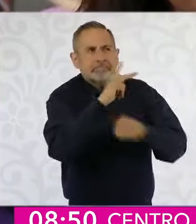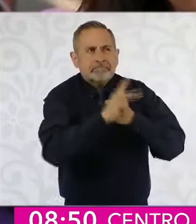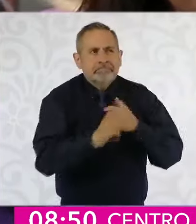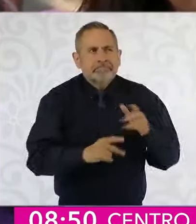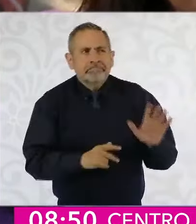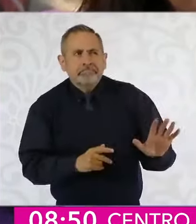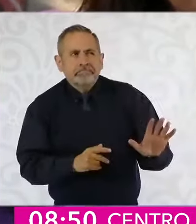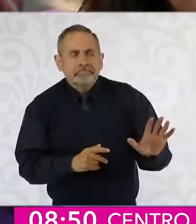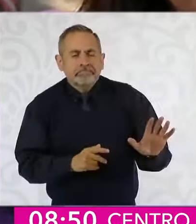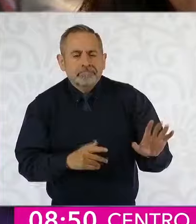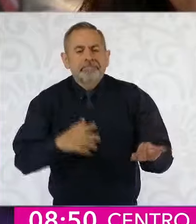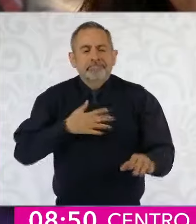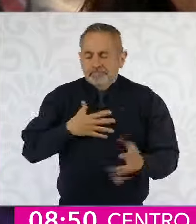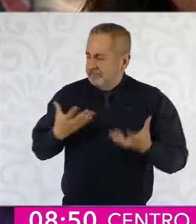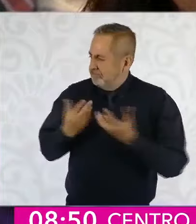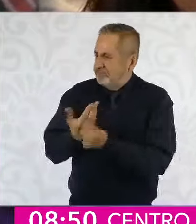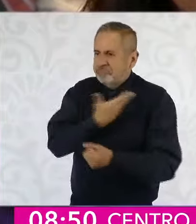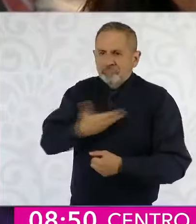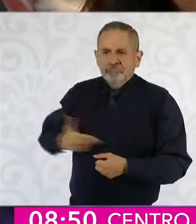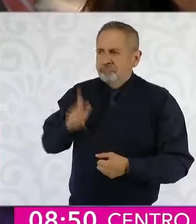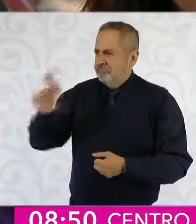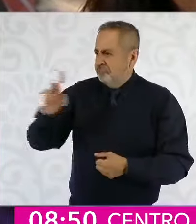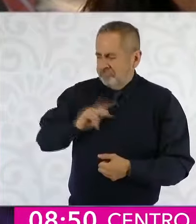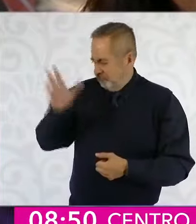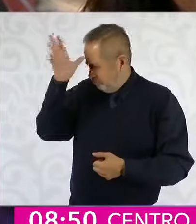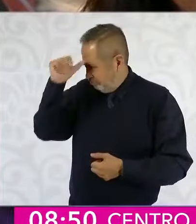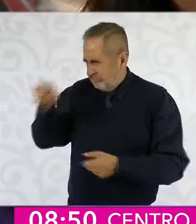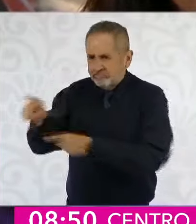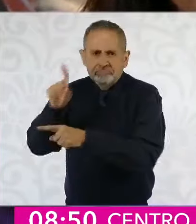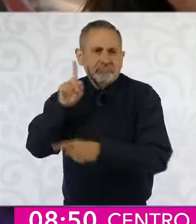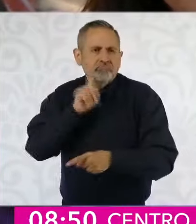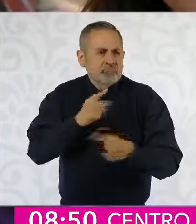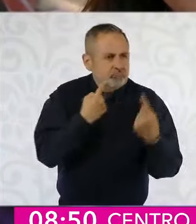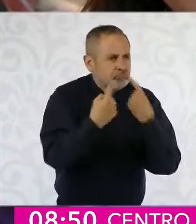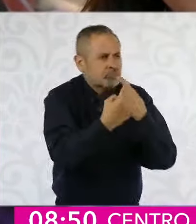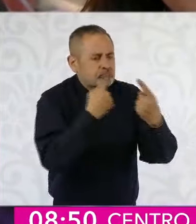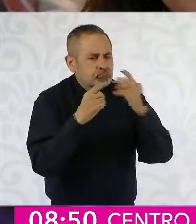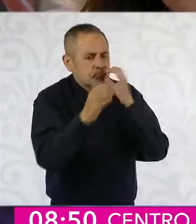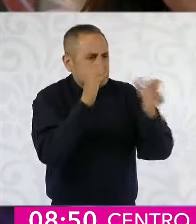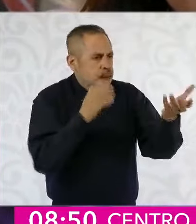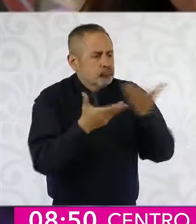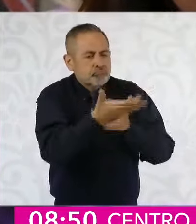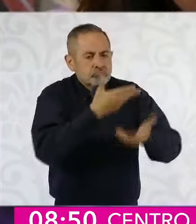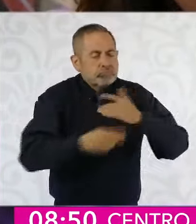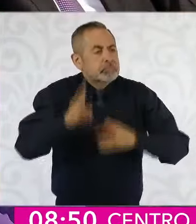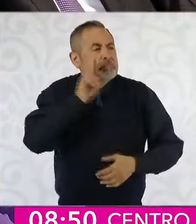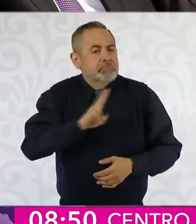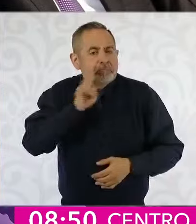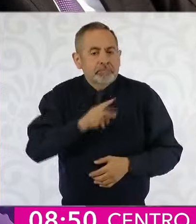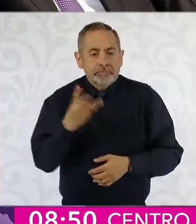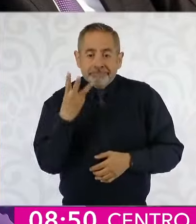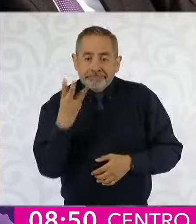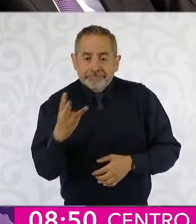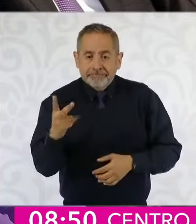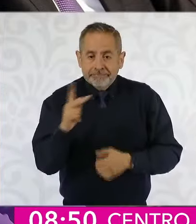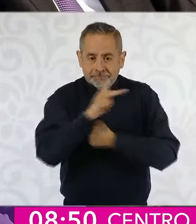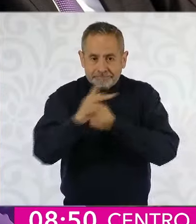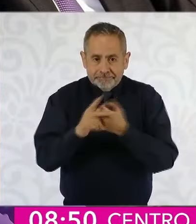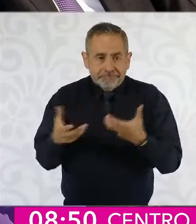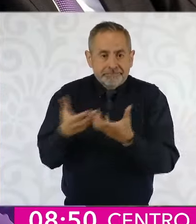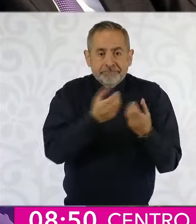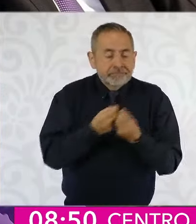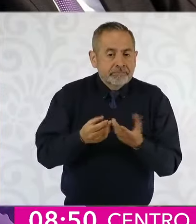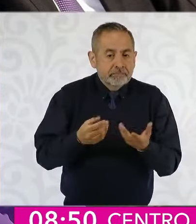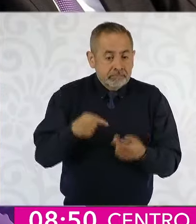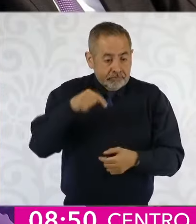yo estoy con la presidenta al 100%, creo que esto es una cuestión de diálogo, es una cuestión de diálogo entre los tres países. Somos el socio